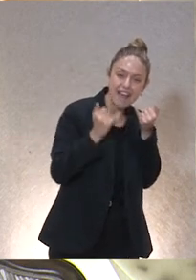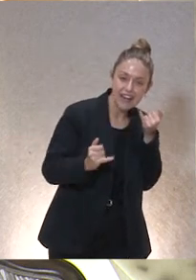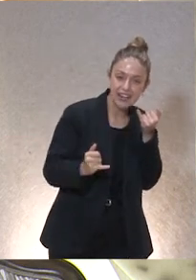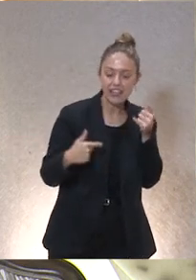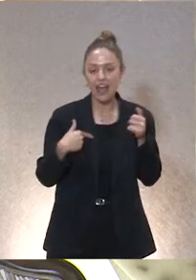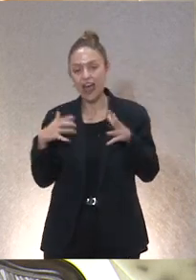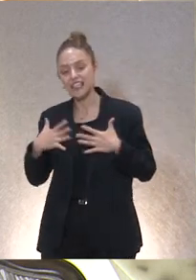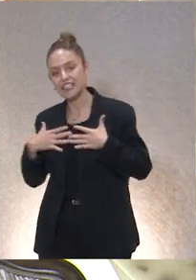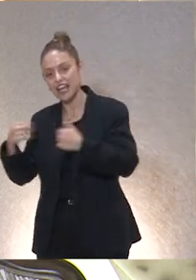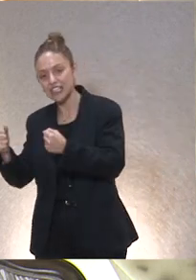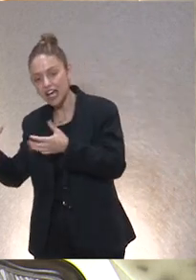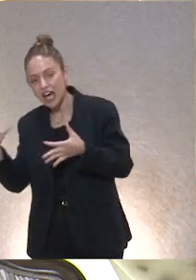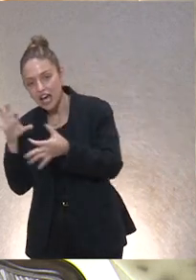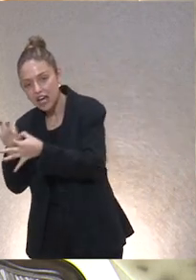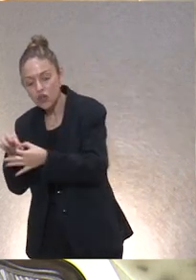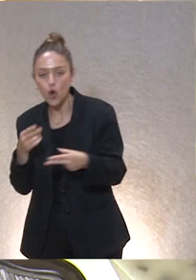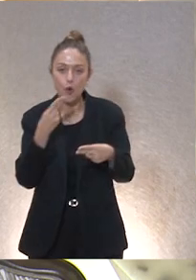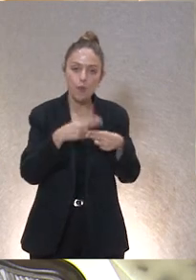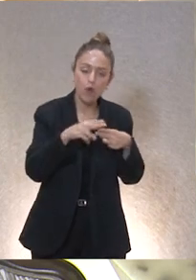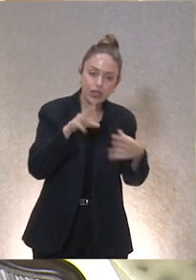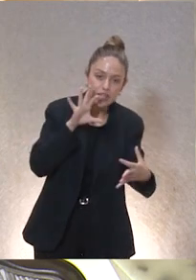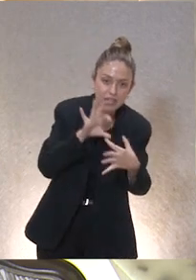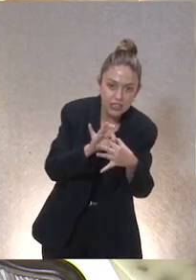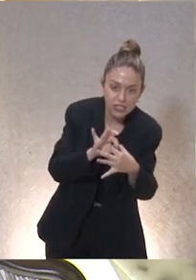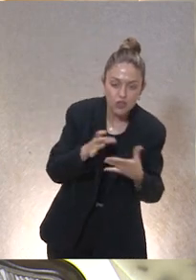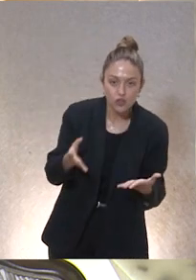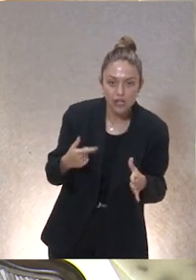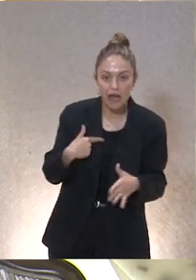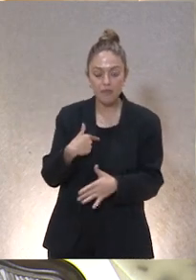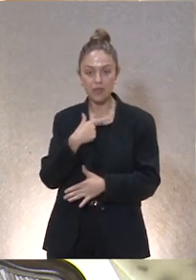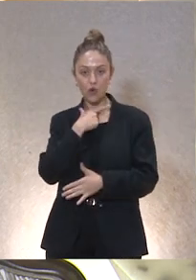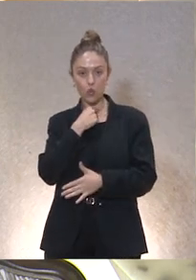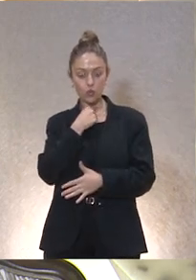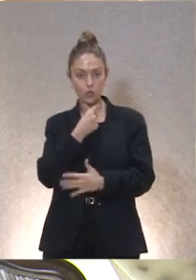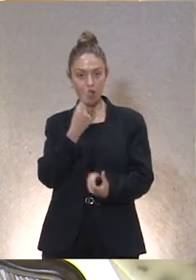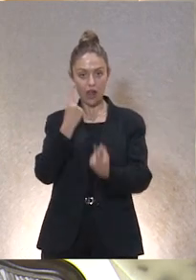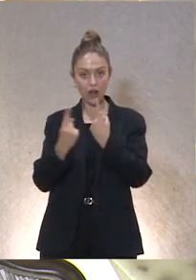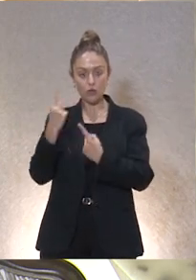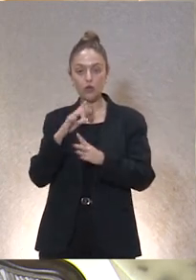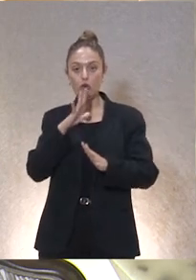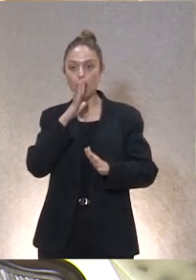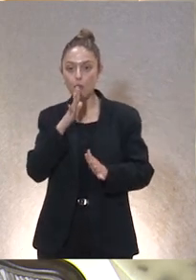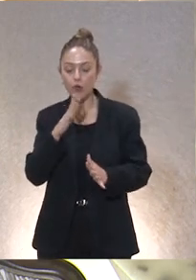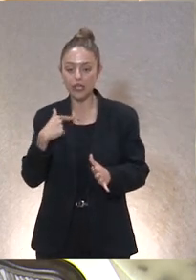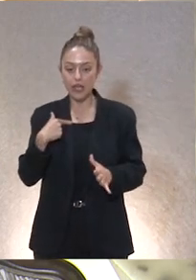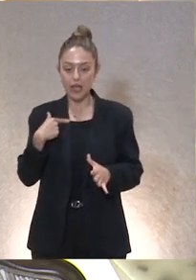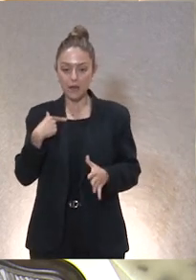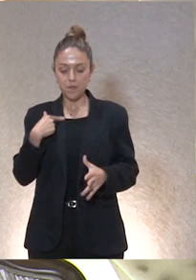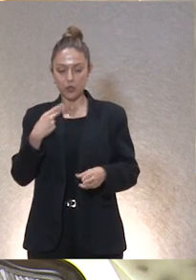bancarios de quién me fío en temas políticos hombre hay algunos que me gusta porque son tan La Voz del partido